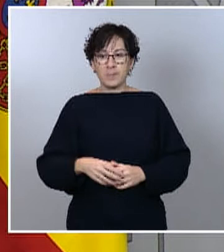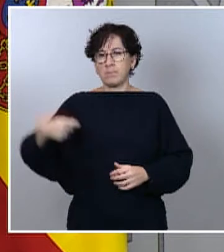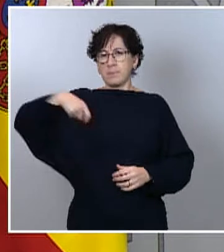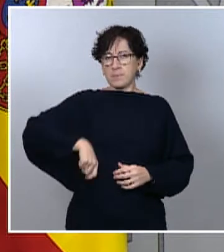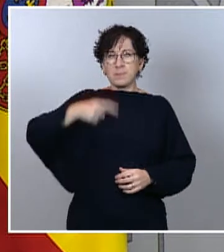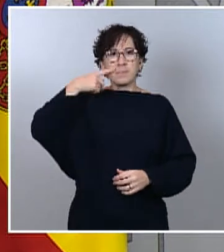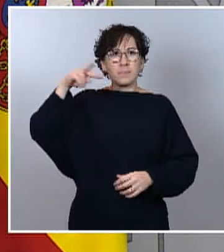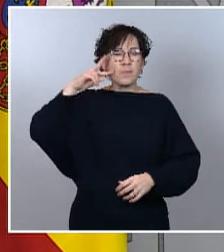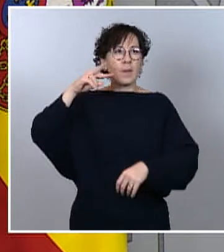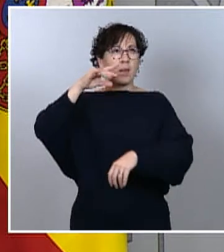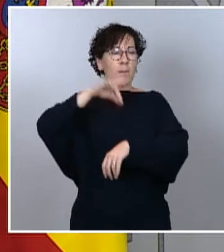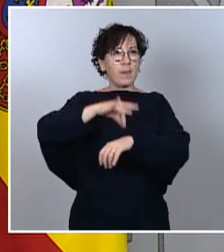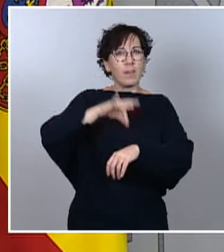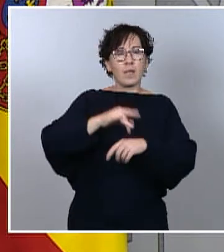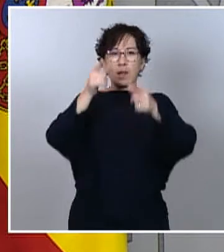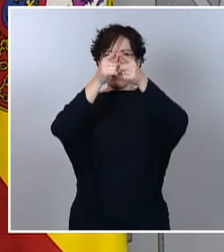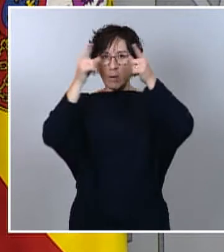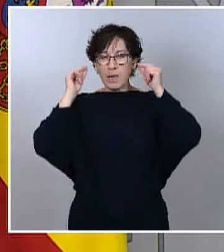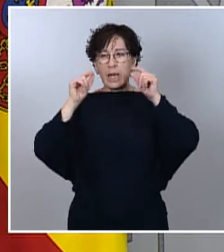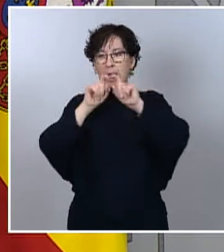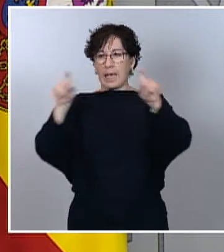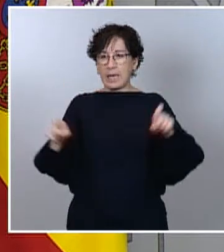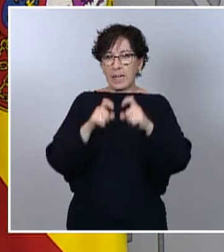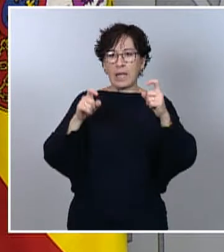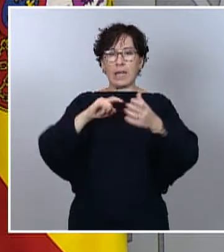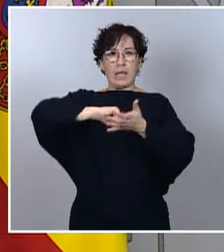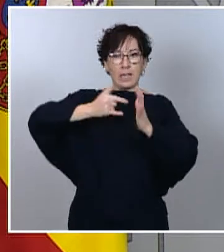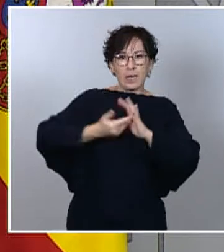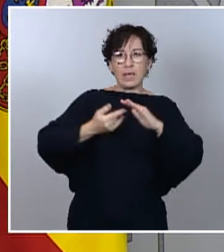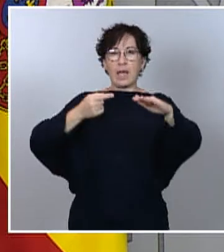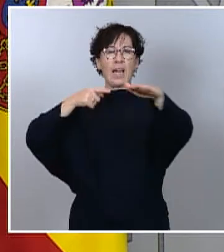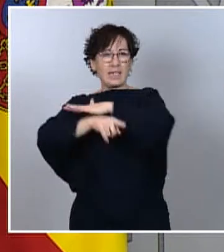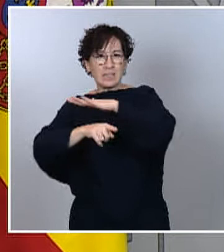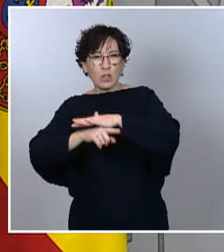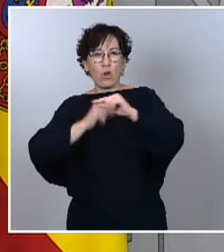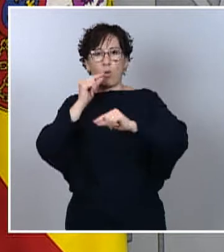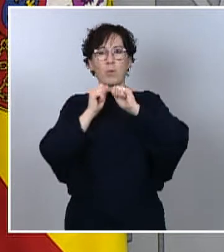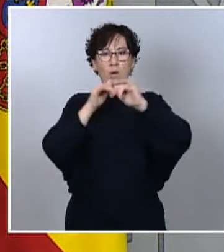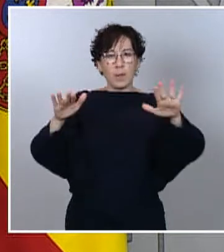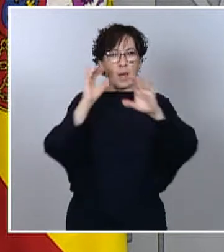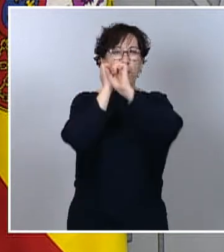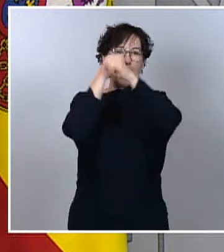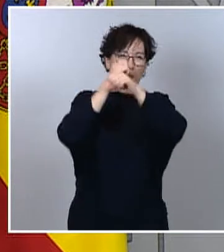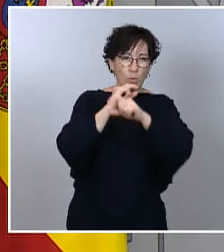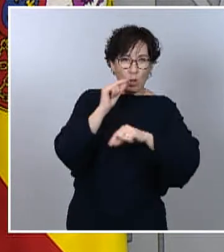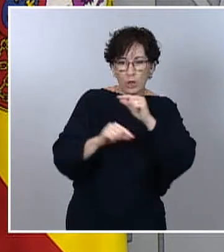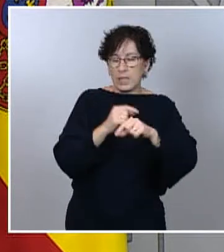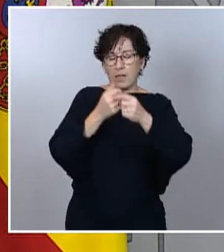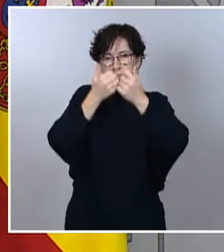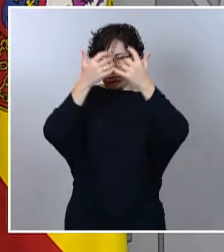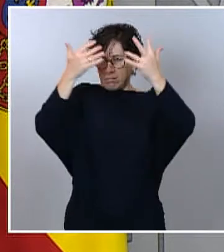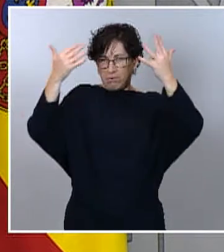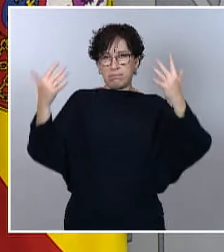enfermería, en ingeniería, en informática, en gestión, en epidemiología, en microbiología, han aportado su talento,